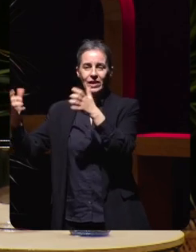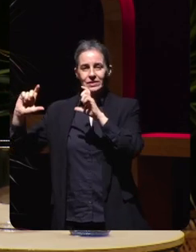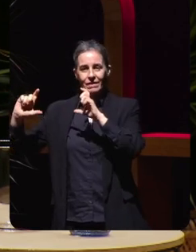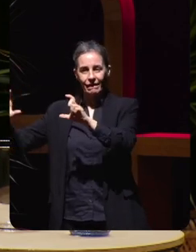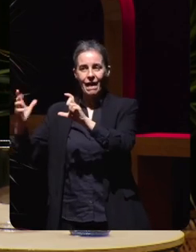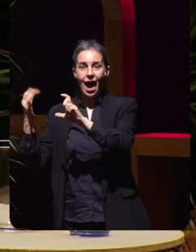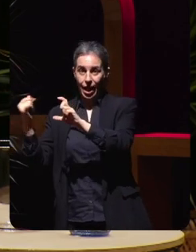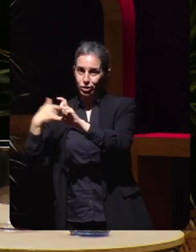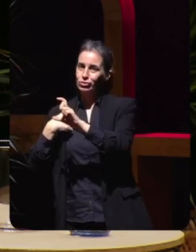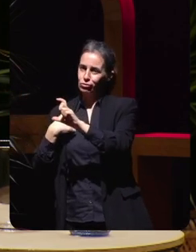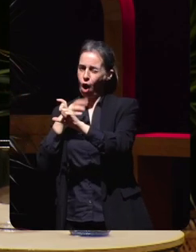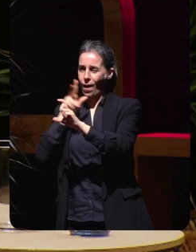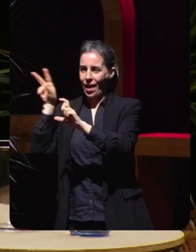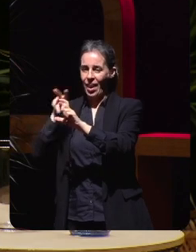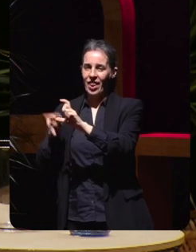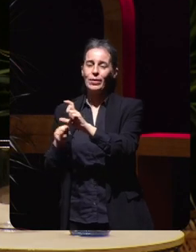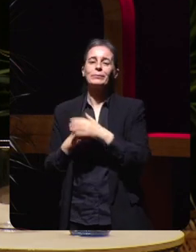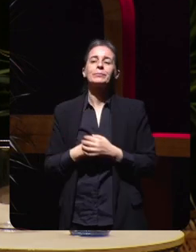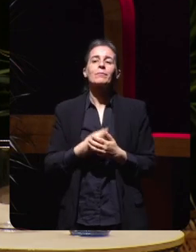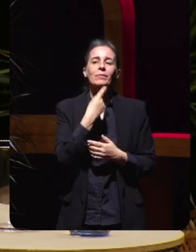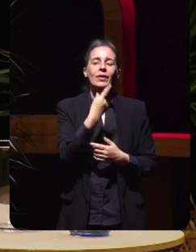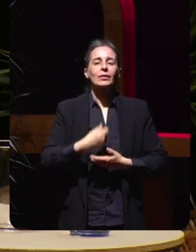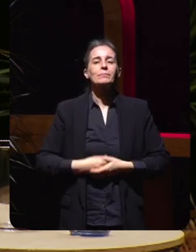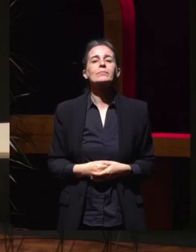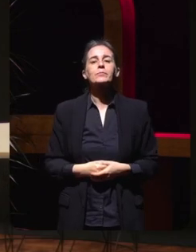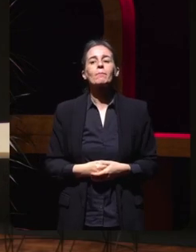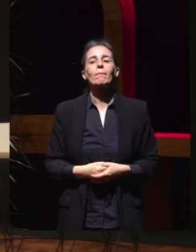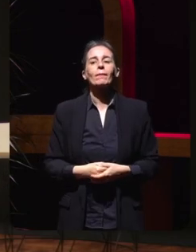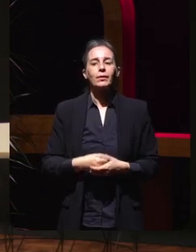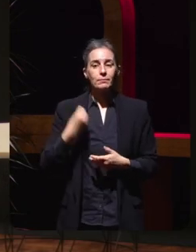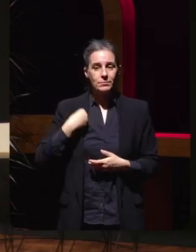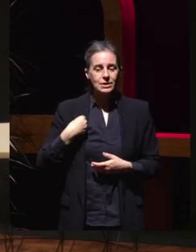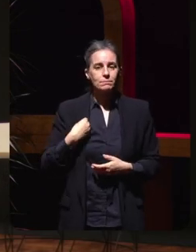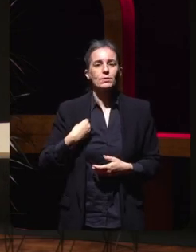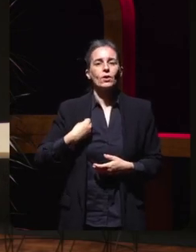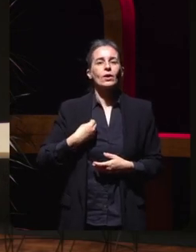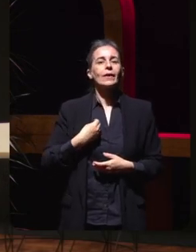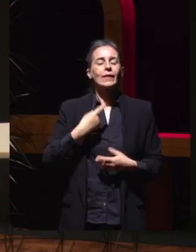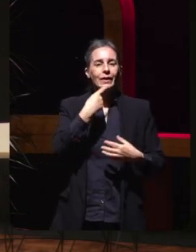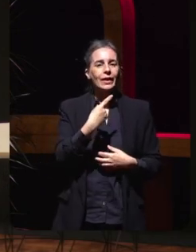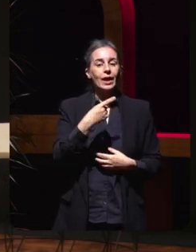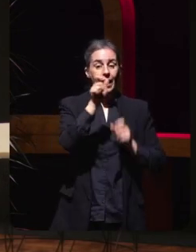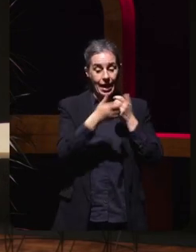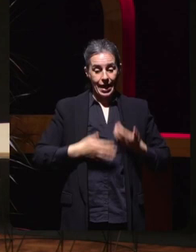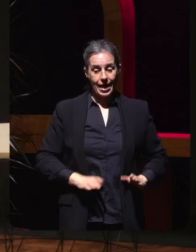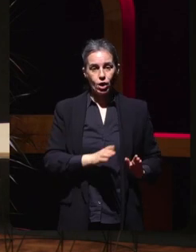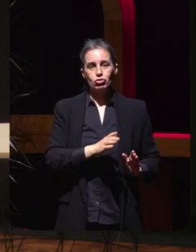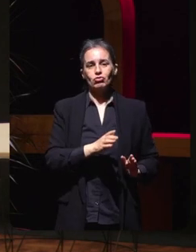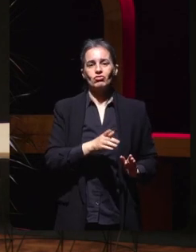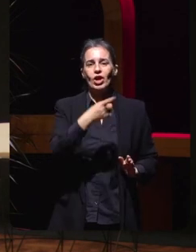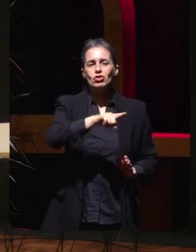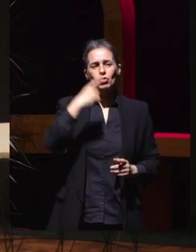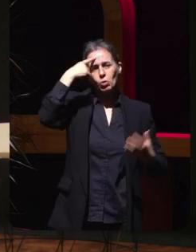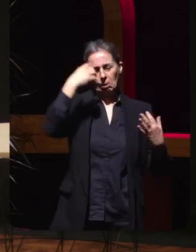permitís un cachillo sería así Bernard asegura que nuestros hijos nacerán creyendo que siempre han existido